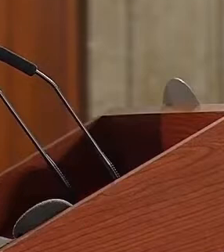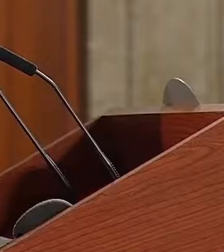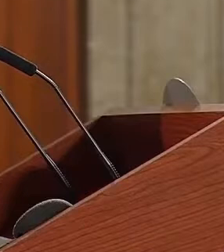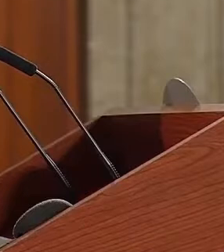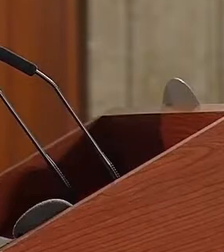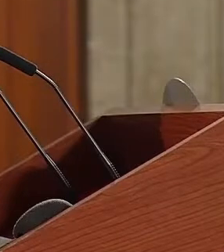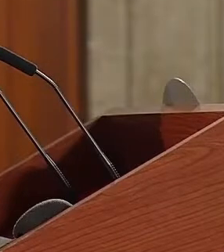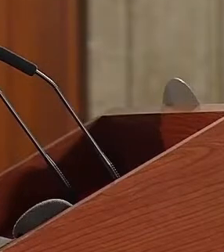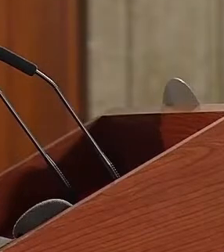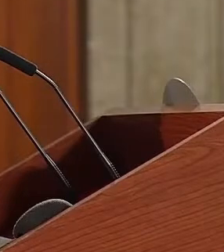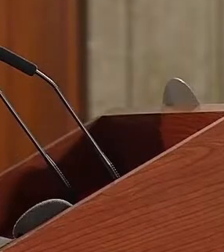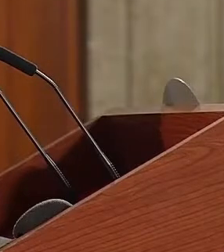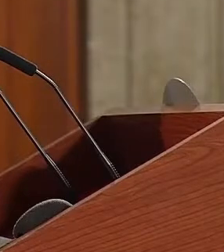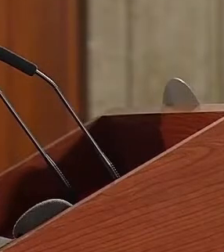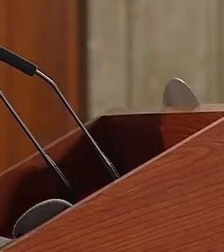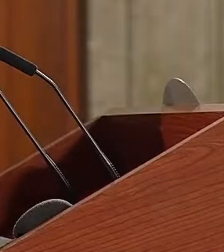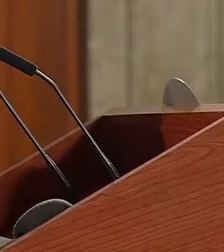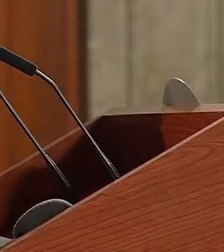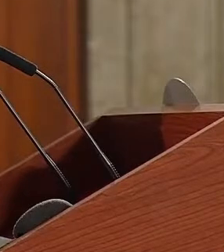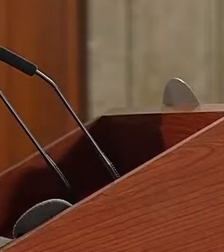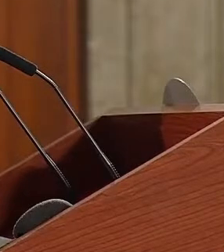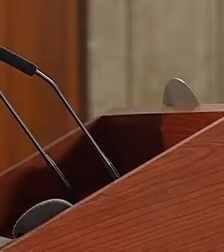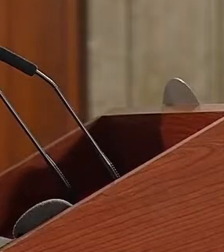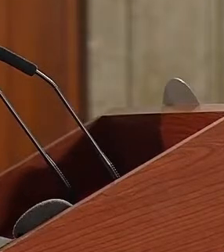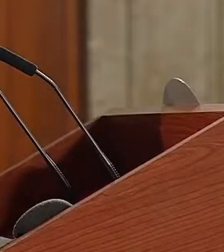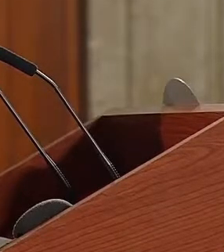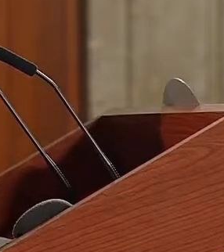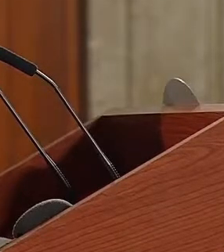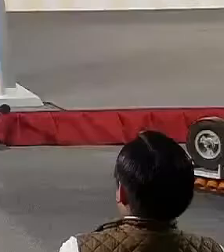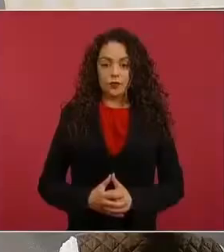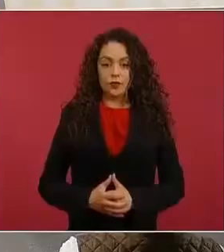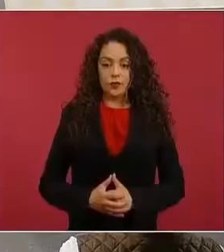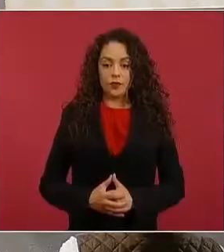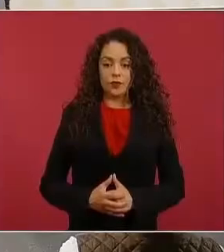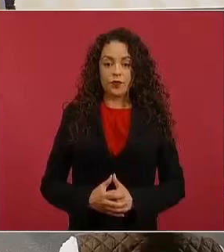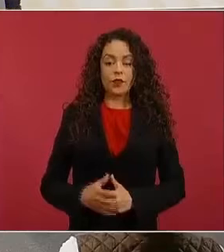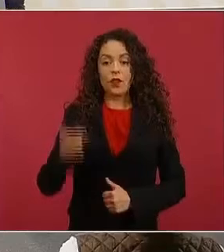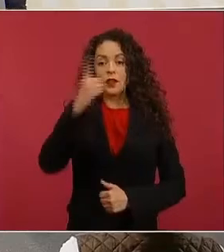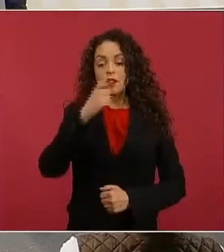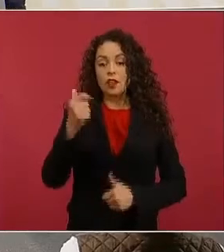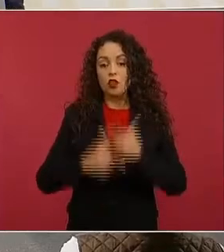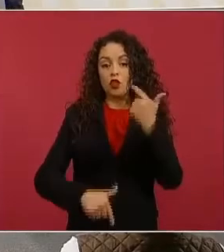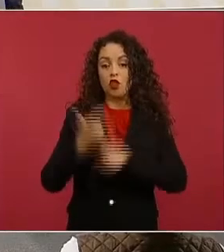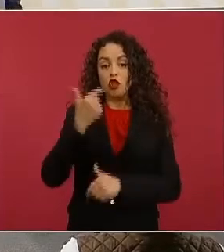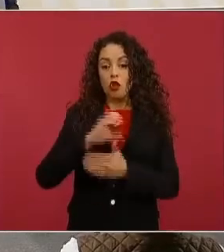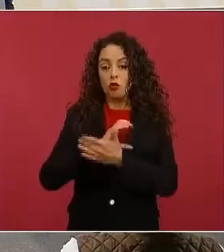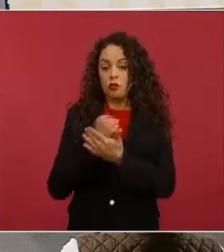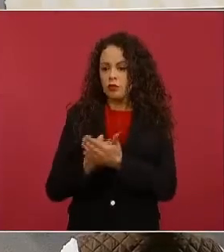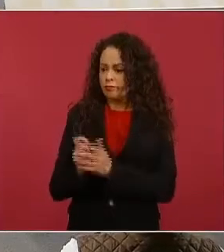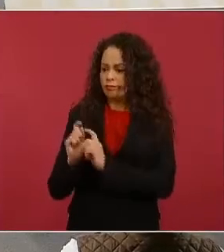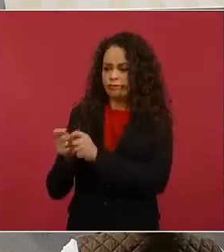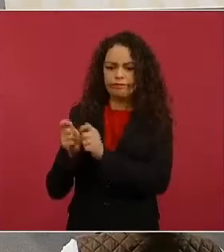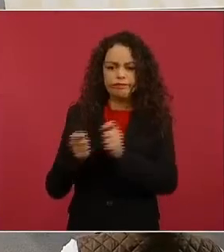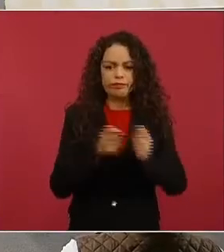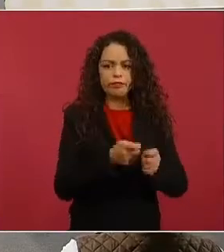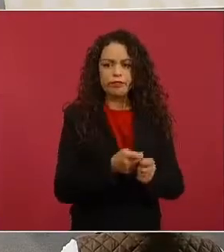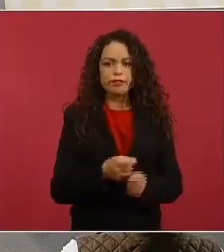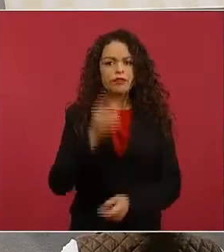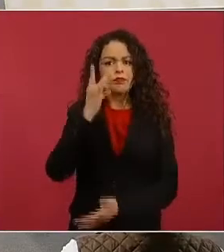para exploración y extracción de petróleo, y solo están invirtiendo 2 empresas